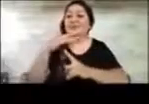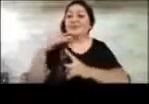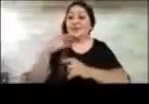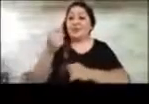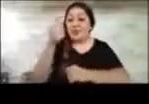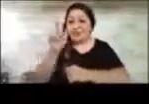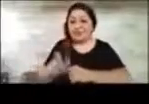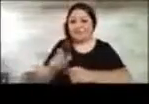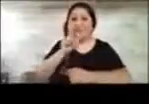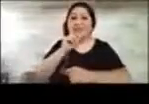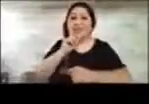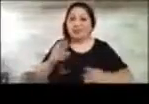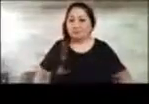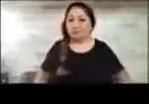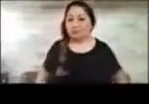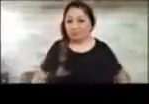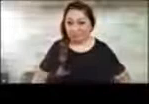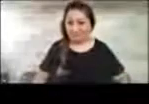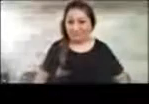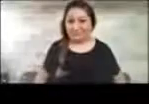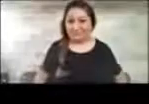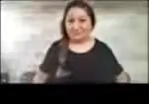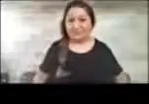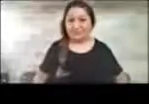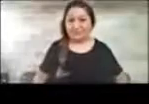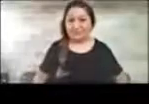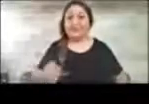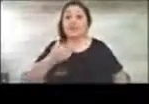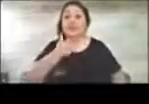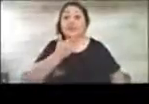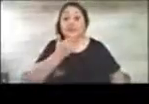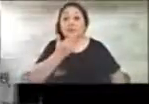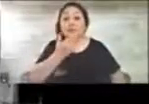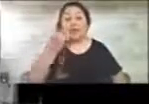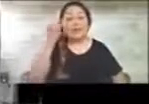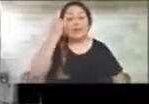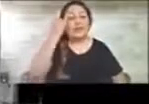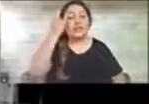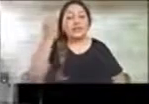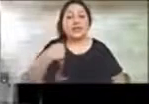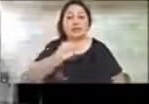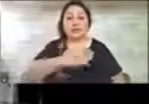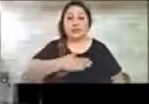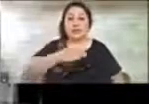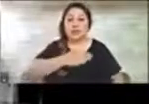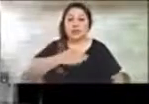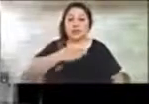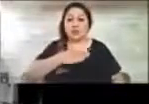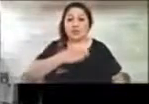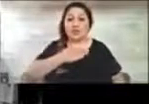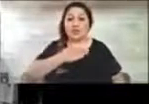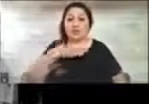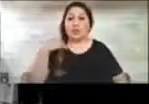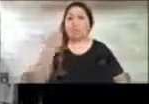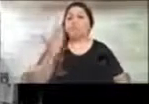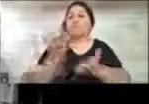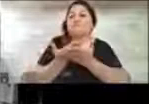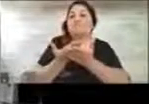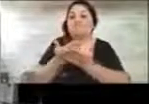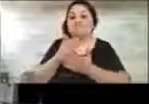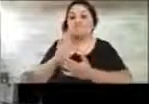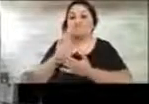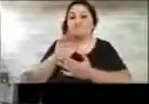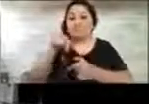movilidad reducida. Y por último, en cuanto a las ideas que me gustaría proponer en esta presentación, me